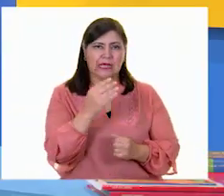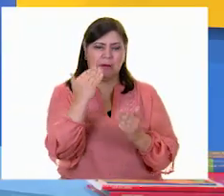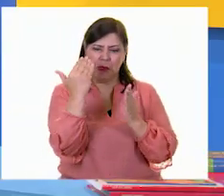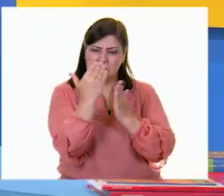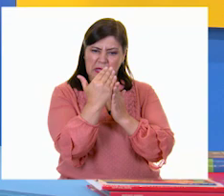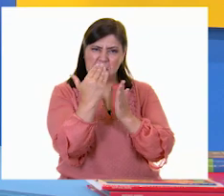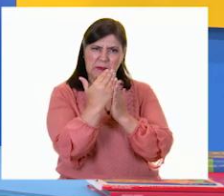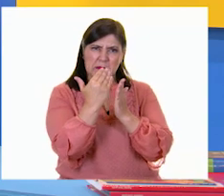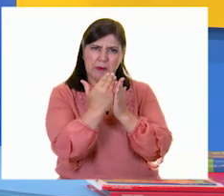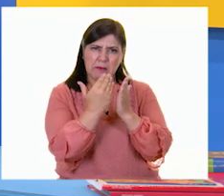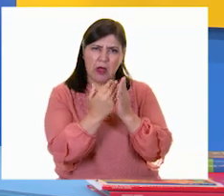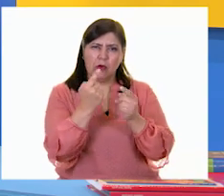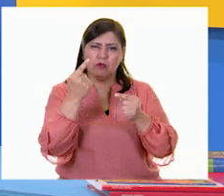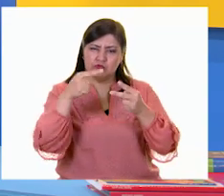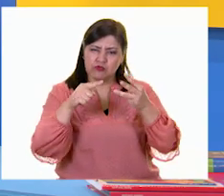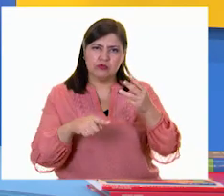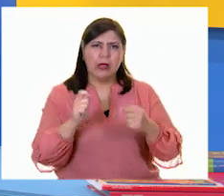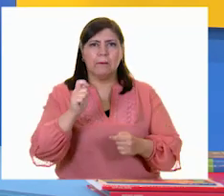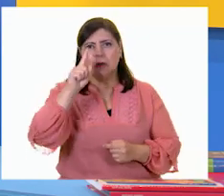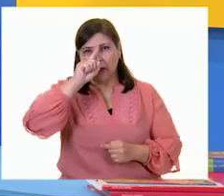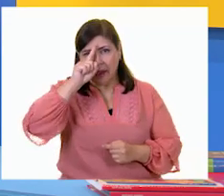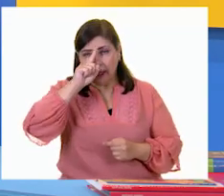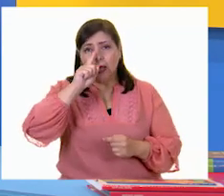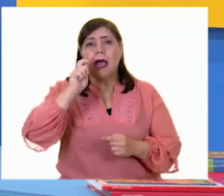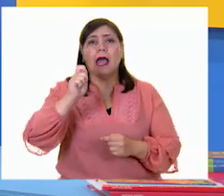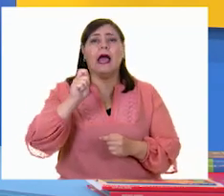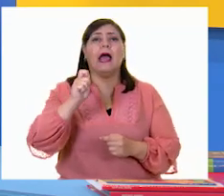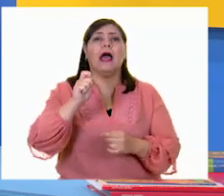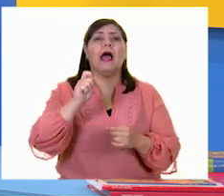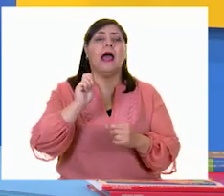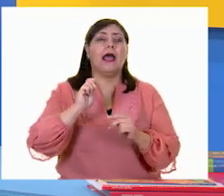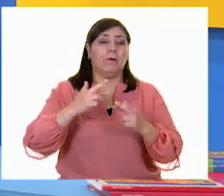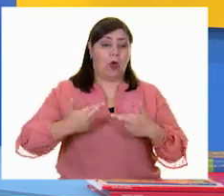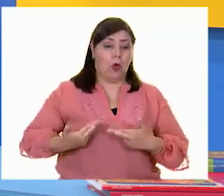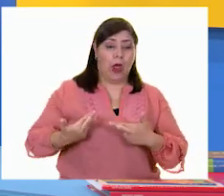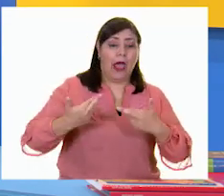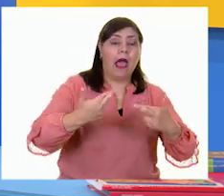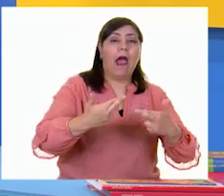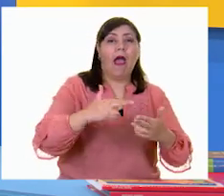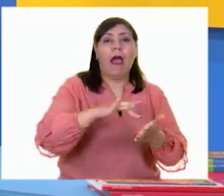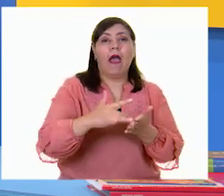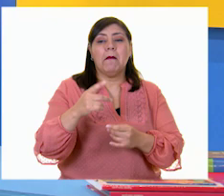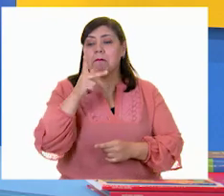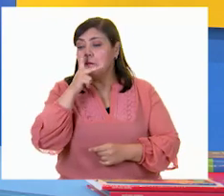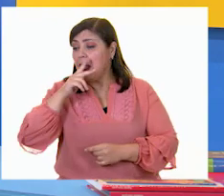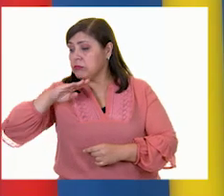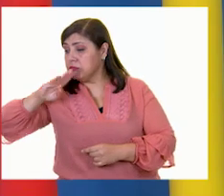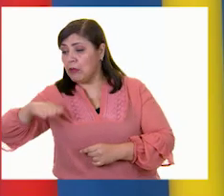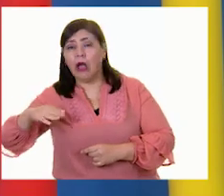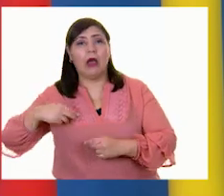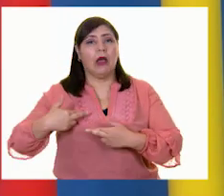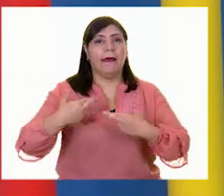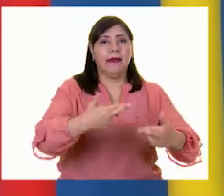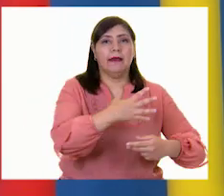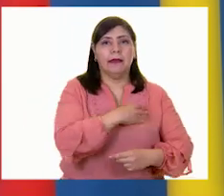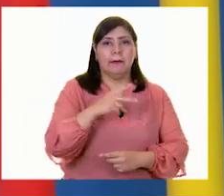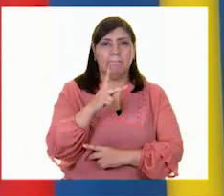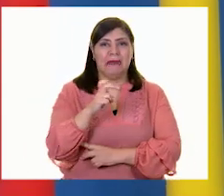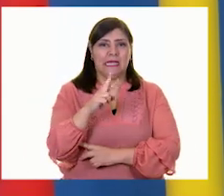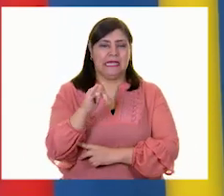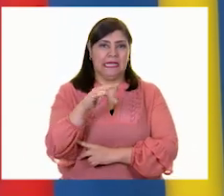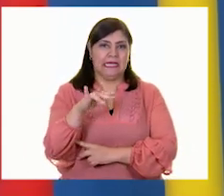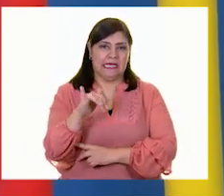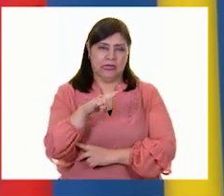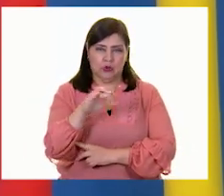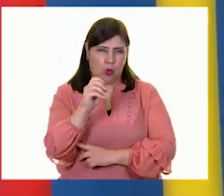preceptos a los que haces referencia son la herencia que a Periquillo le dejó su padre antes de fallecer. Sí, esa fue la herencia de